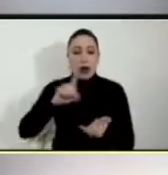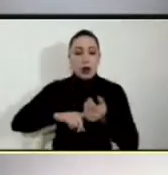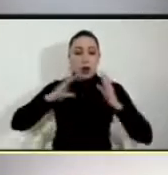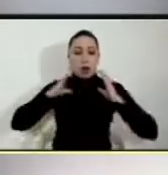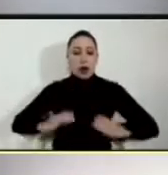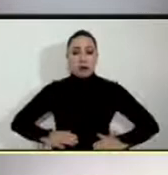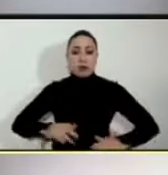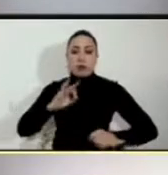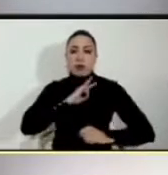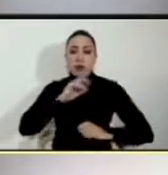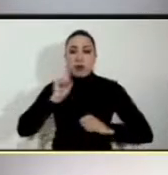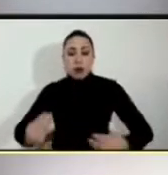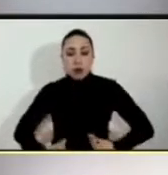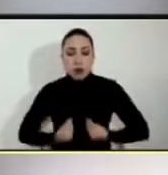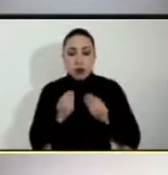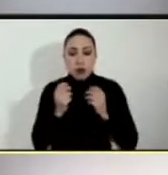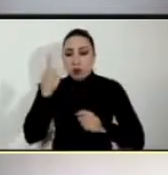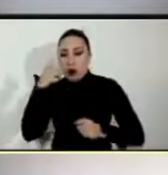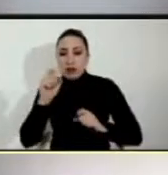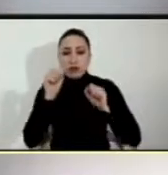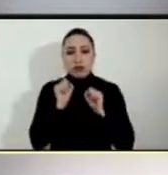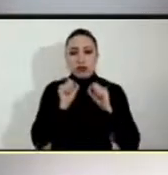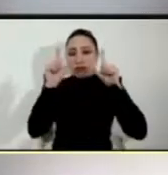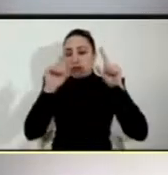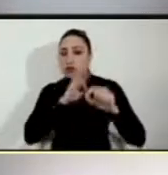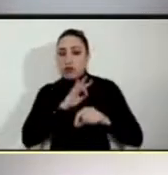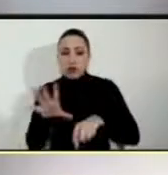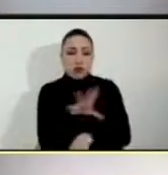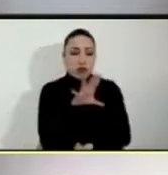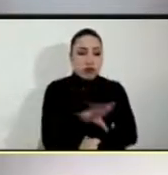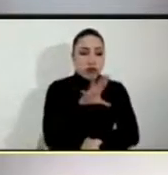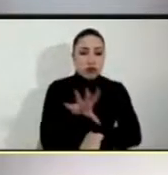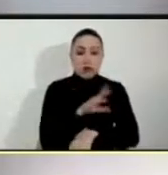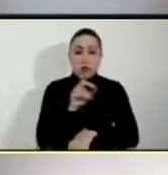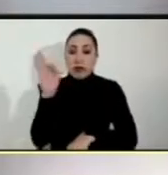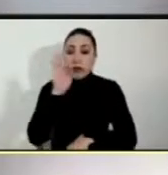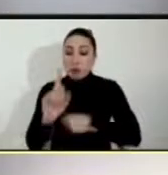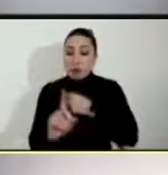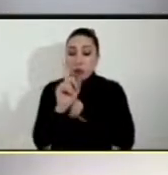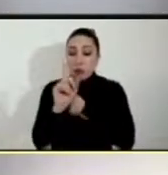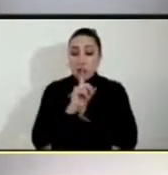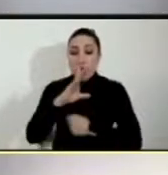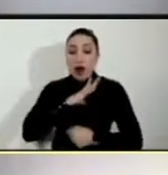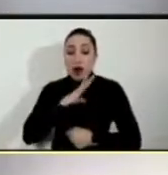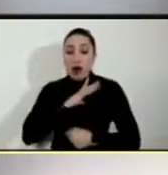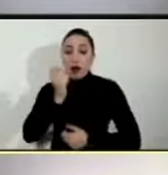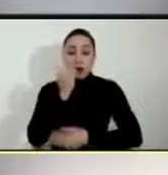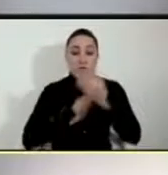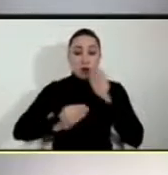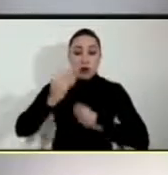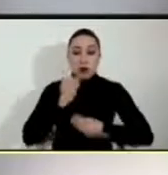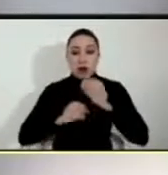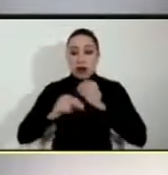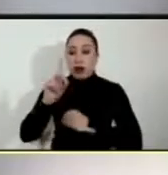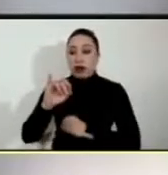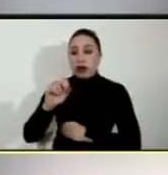activo. Los problemas nutricionales causados por una dieta inadecuada pueden ser de muchos tipos y